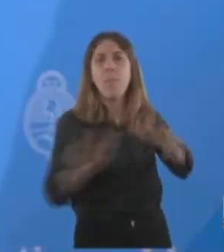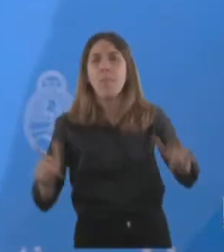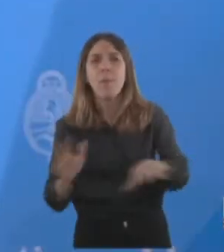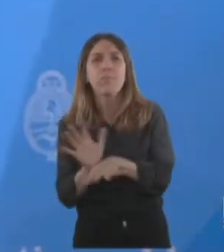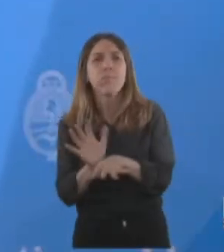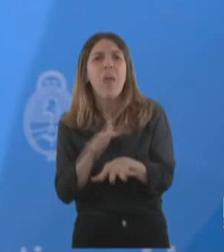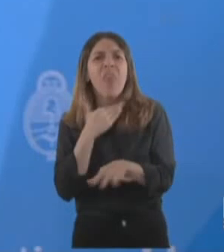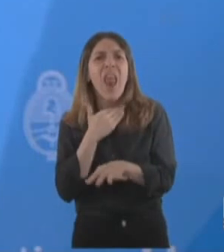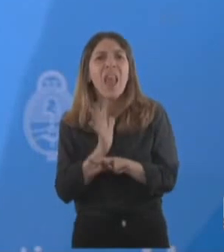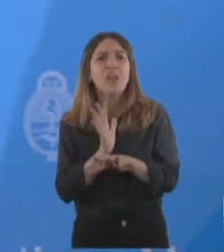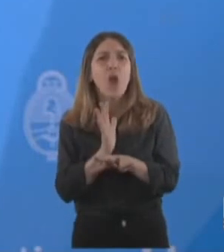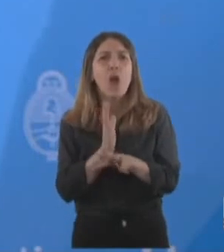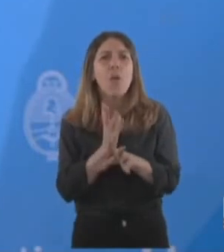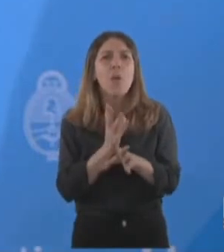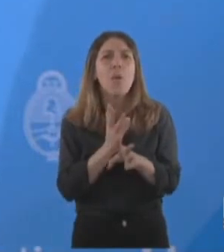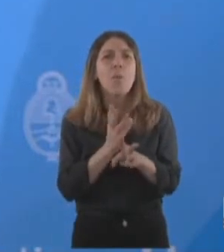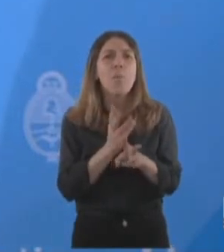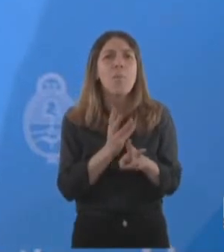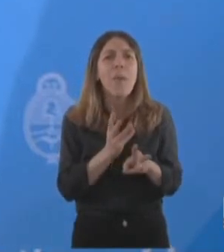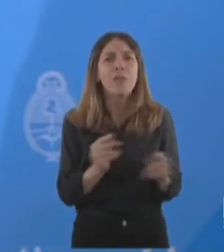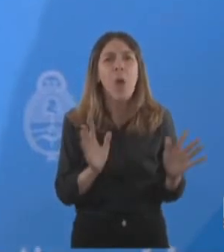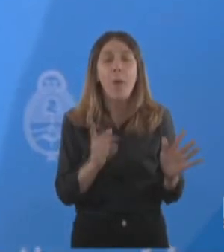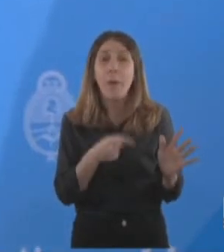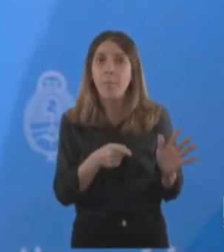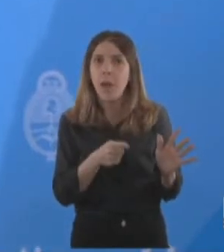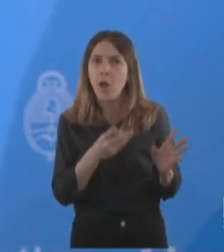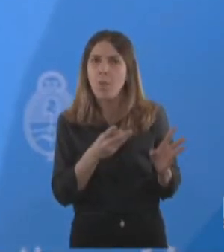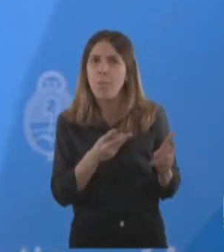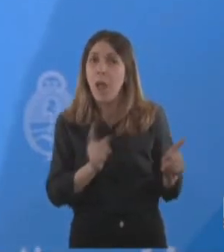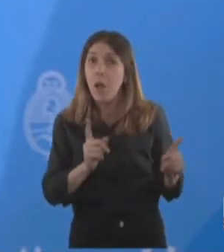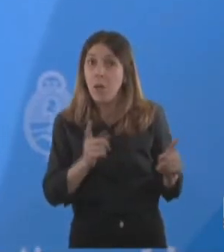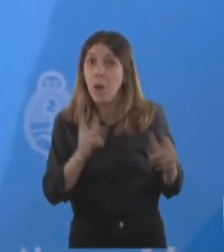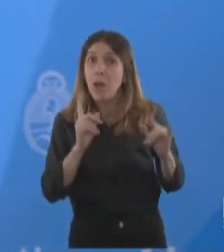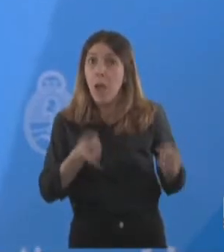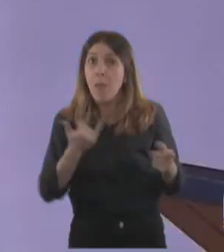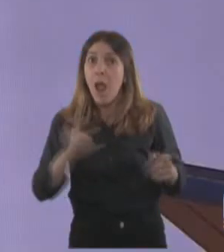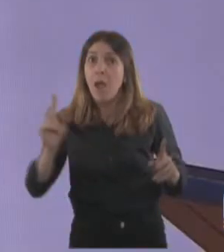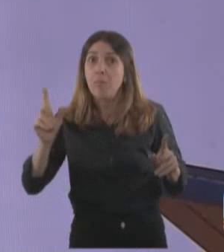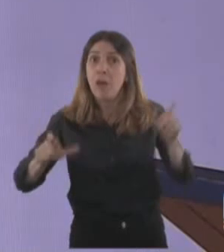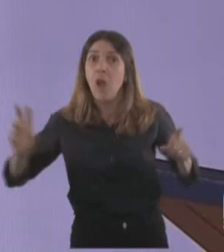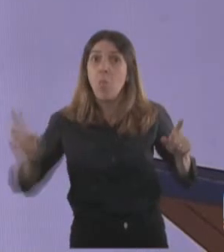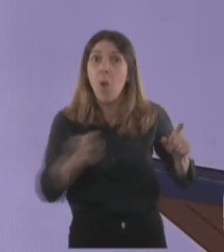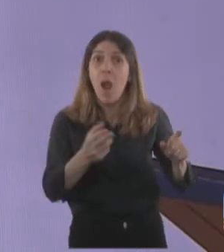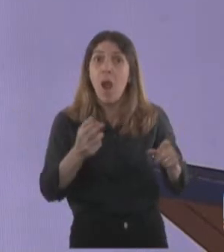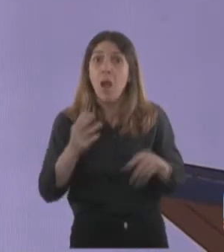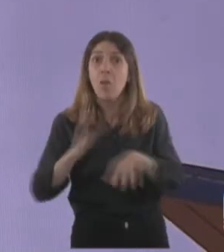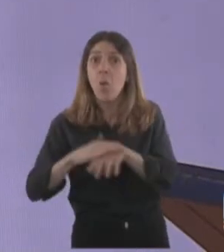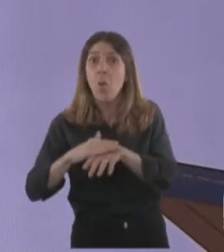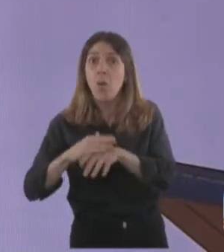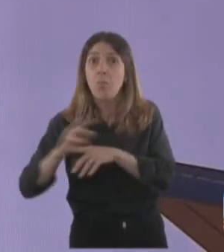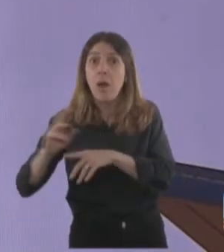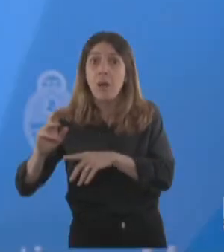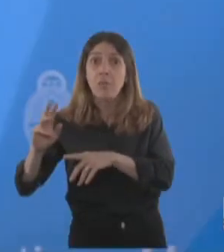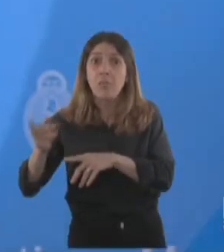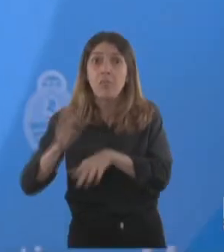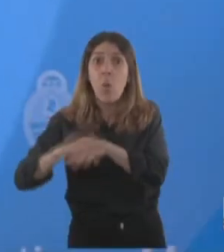menor, que no es tan menor, que muchas veces se lleva vidas, se lleva bienes, y que fundamentalmente